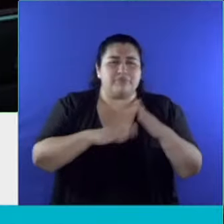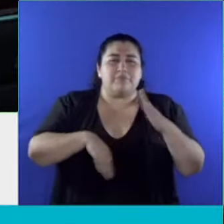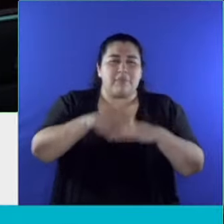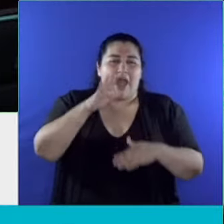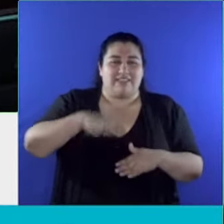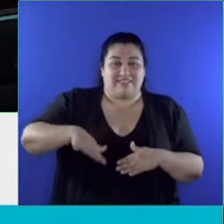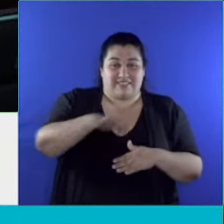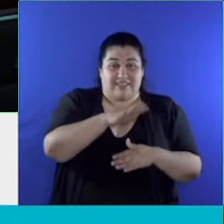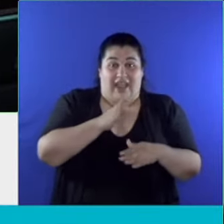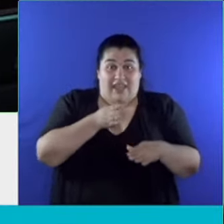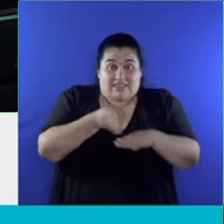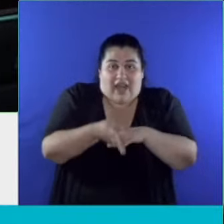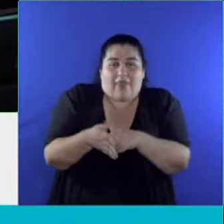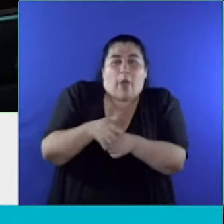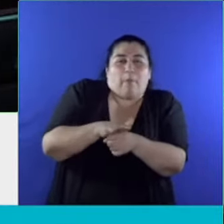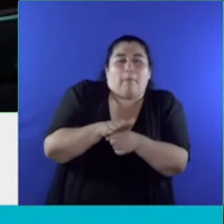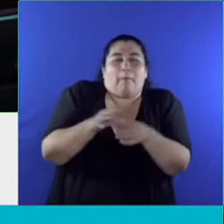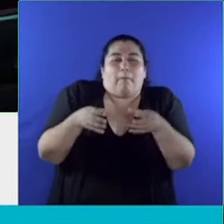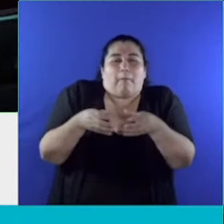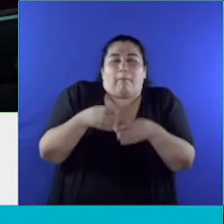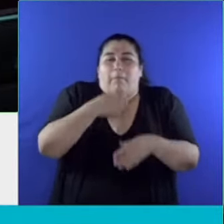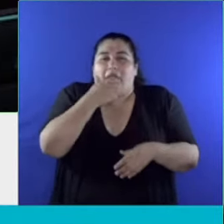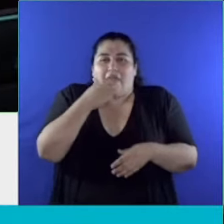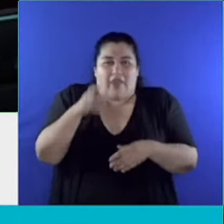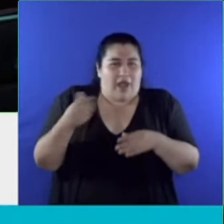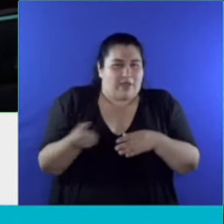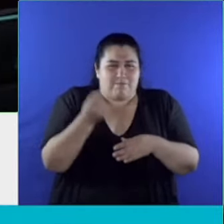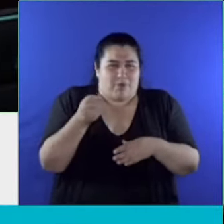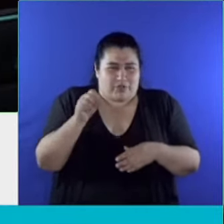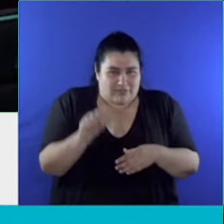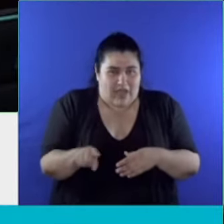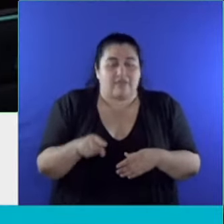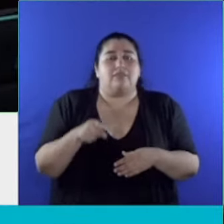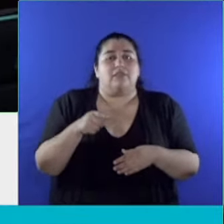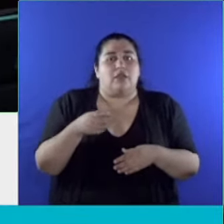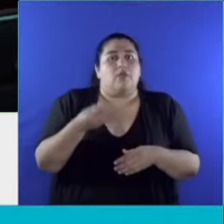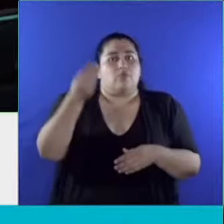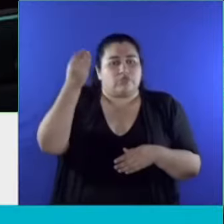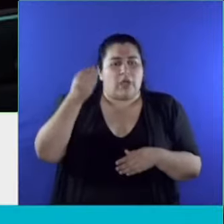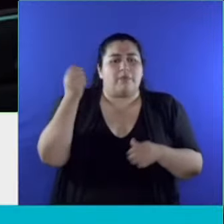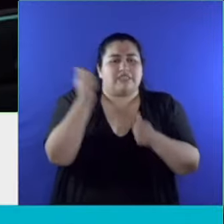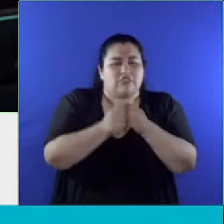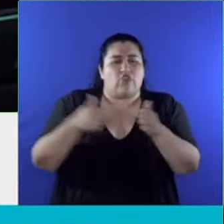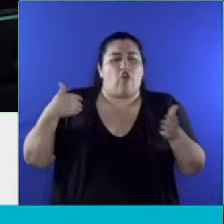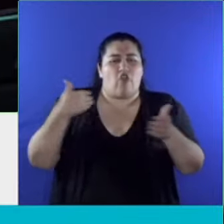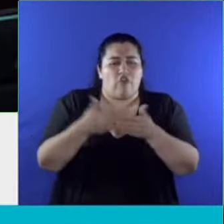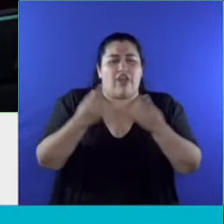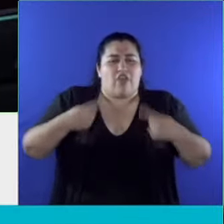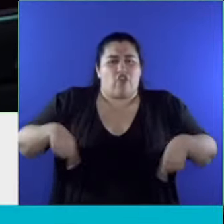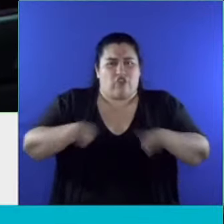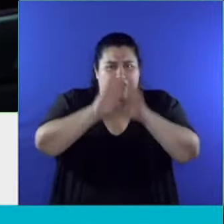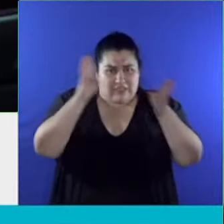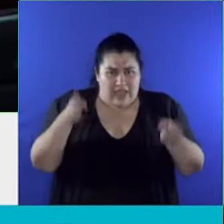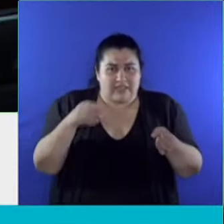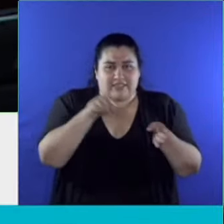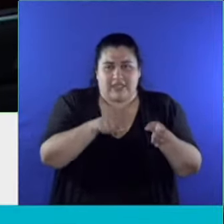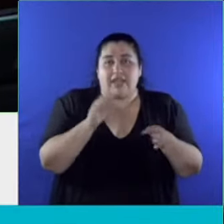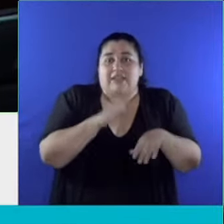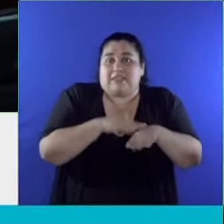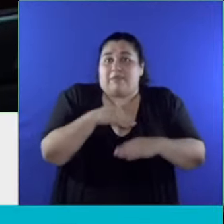Hall de entrada a este teatro que ha transcurrido la historia Argentina con sus vaivenes que ha acompañado miles de familias vecinos y